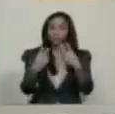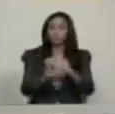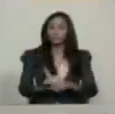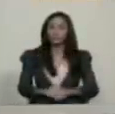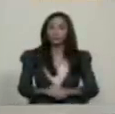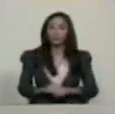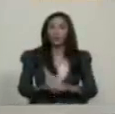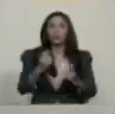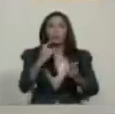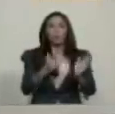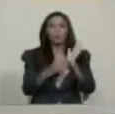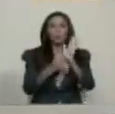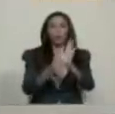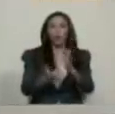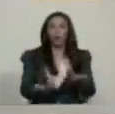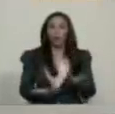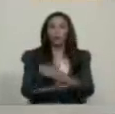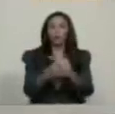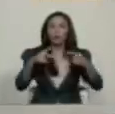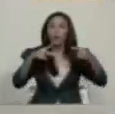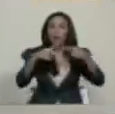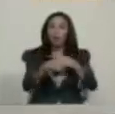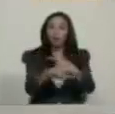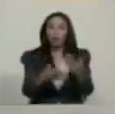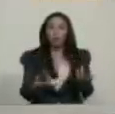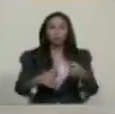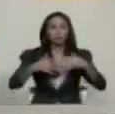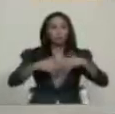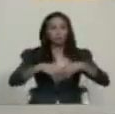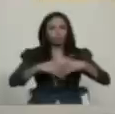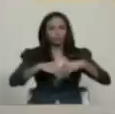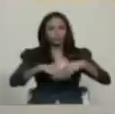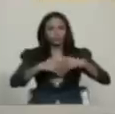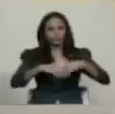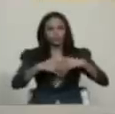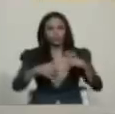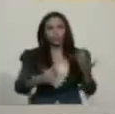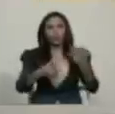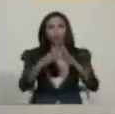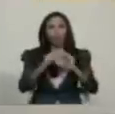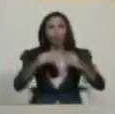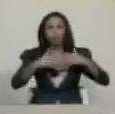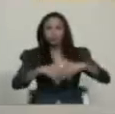Vamos a proceder a inaugurar una planta de concentración de coltán.